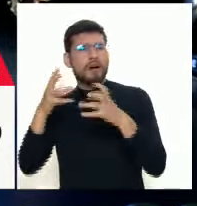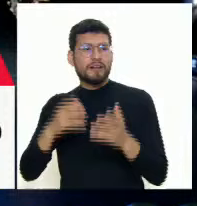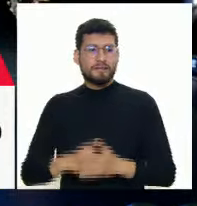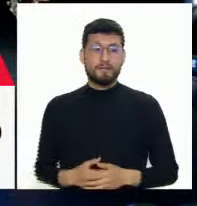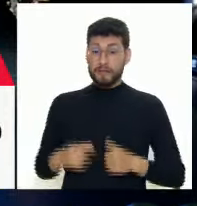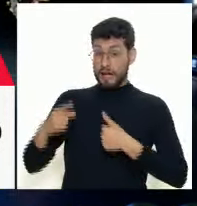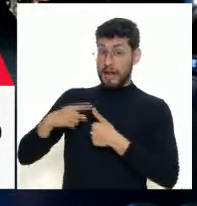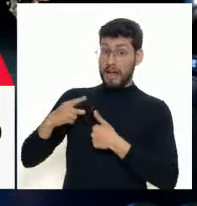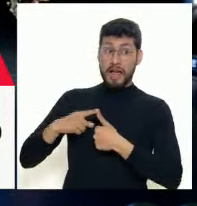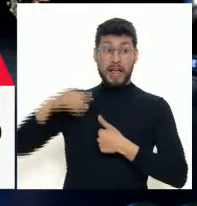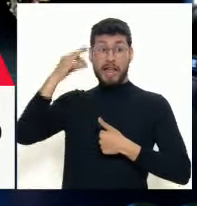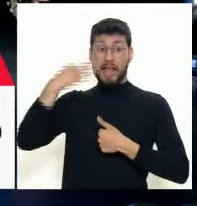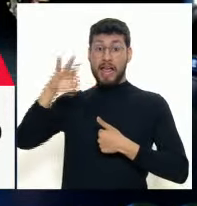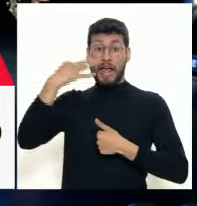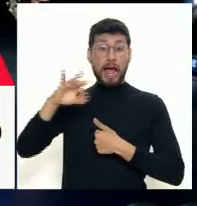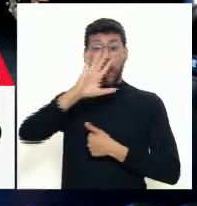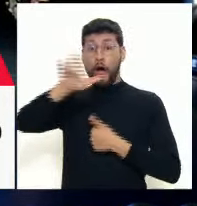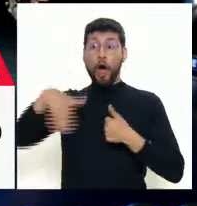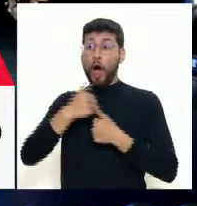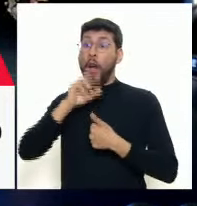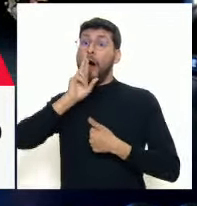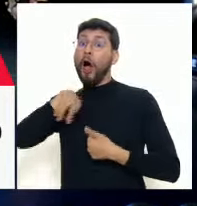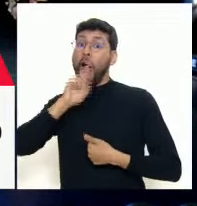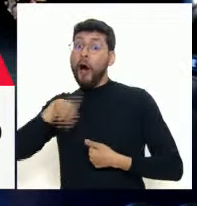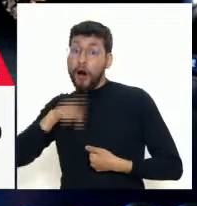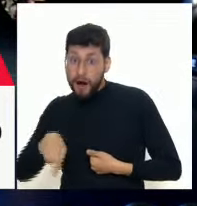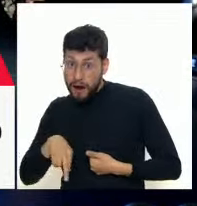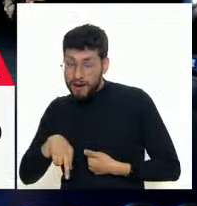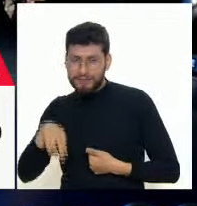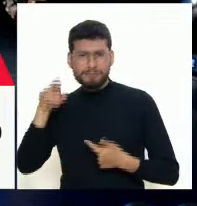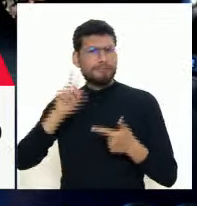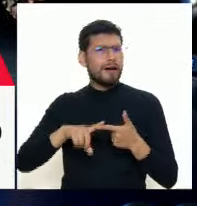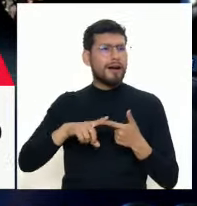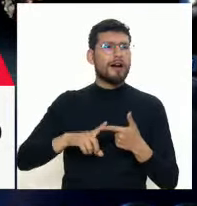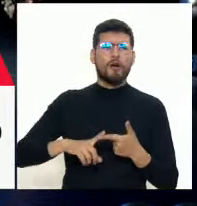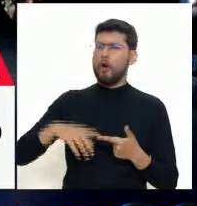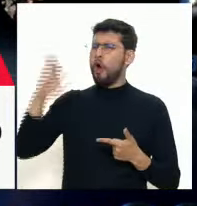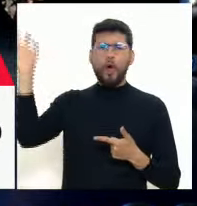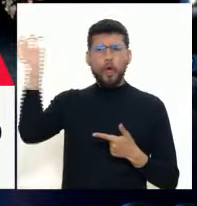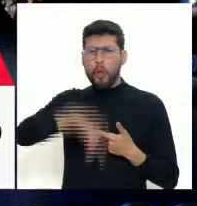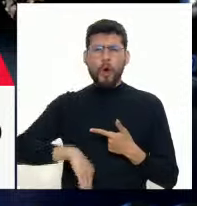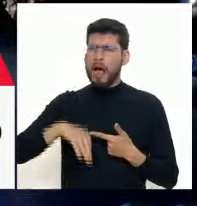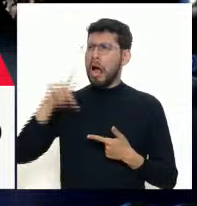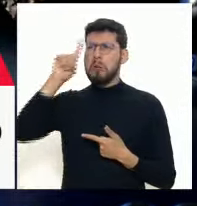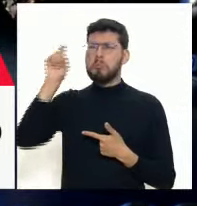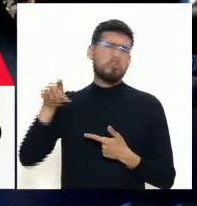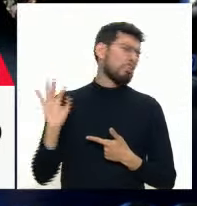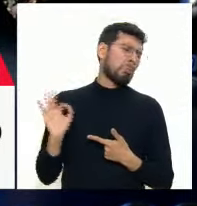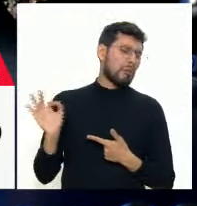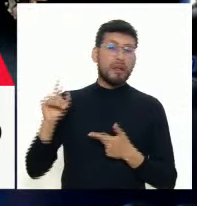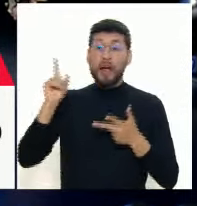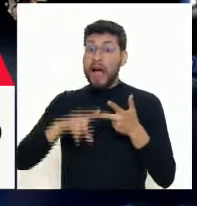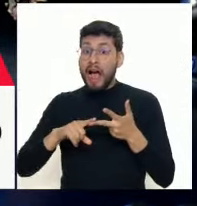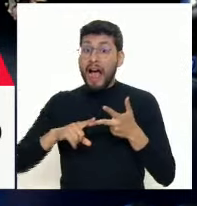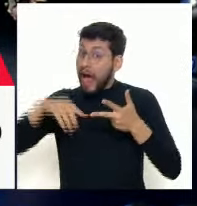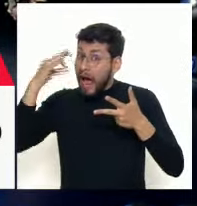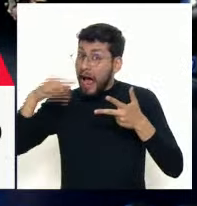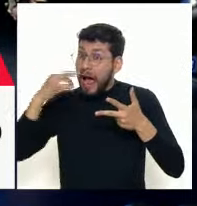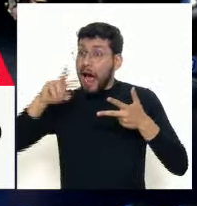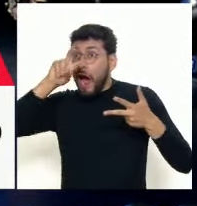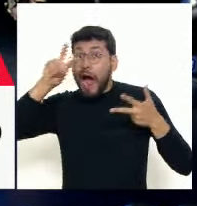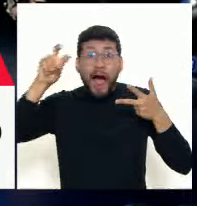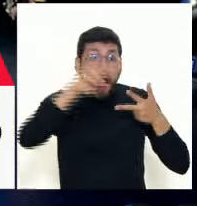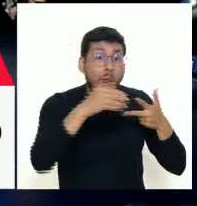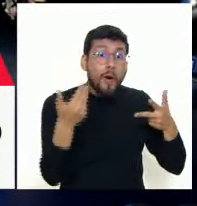A. Siempre tiene todas las respuestas. B. Nunca se preguntas. O C. Siempre quiere